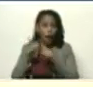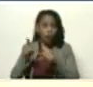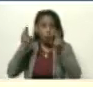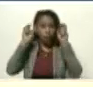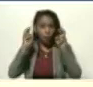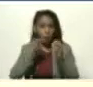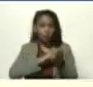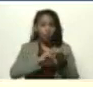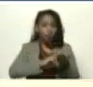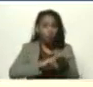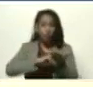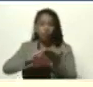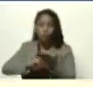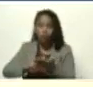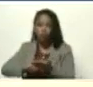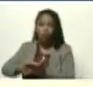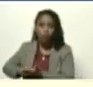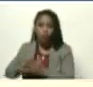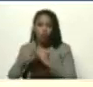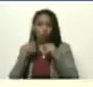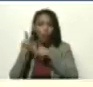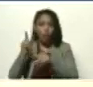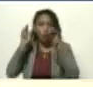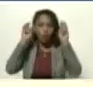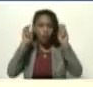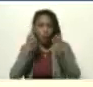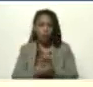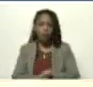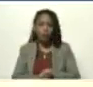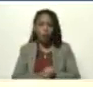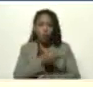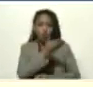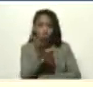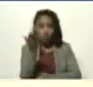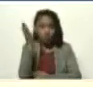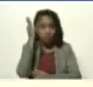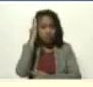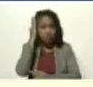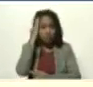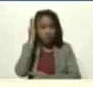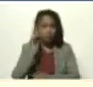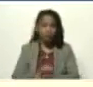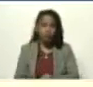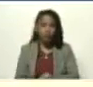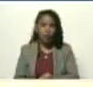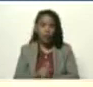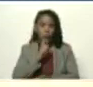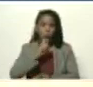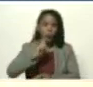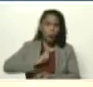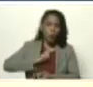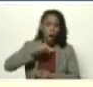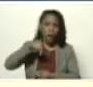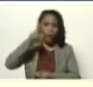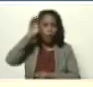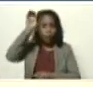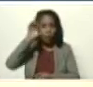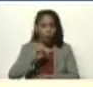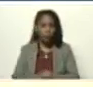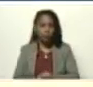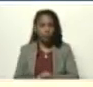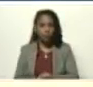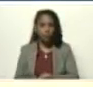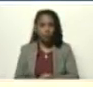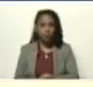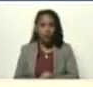asuntos. Todos estos asuntos. Ustedes saben que los enemigos de nuestra patria